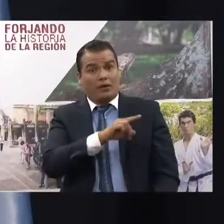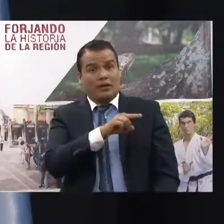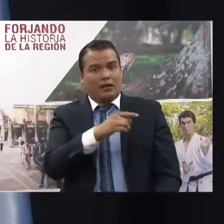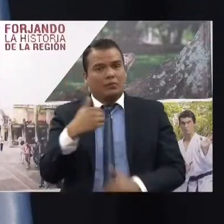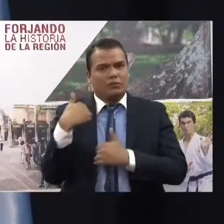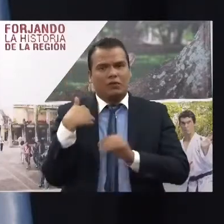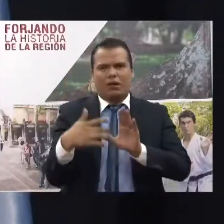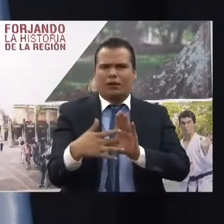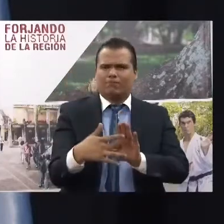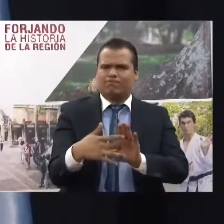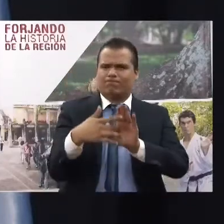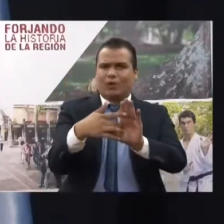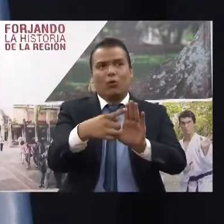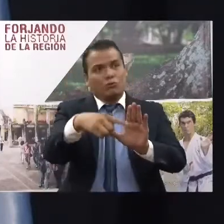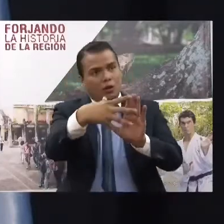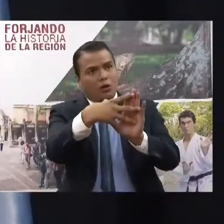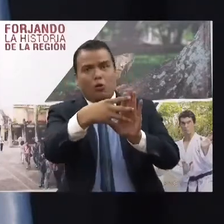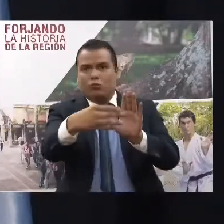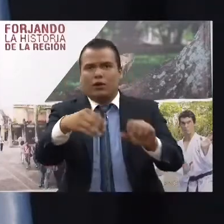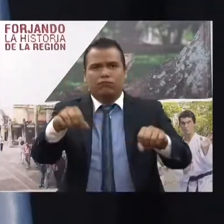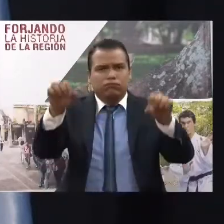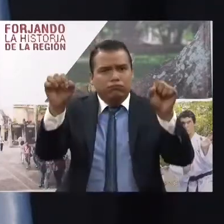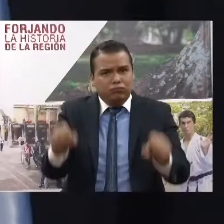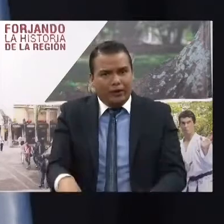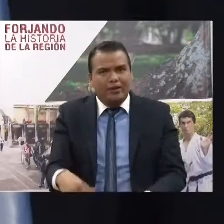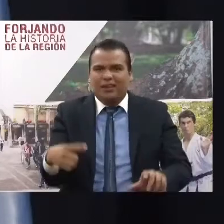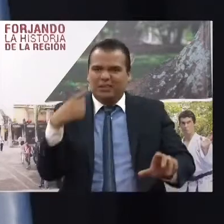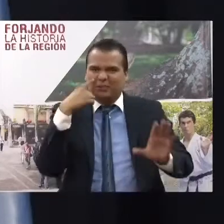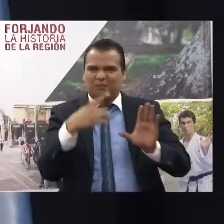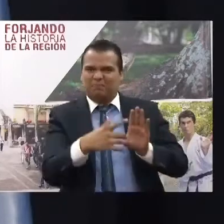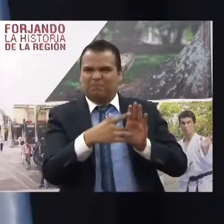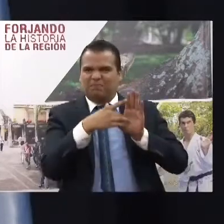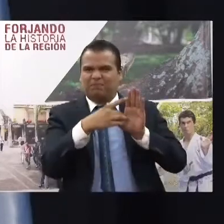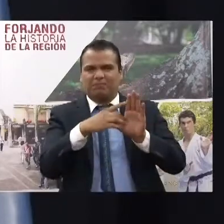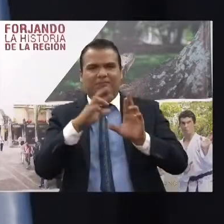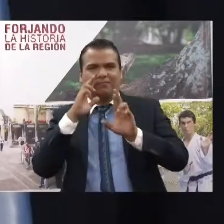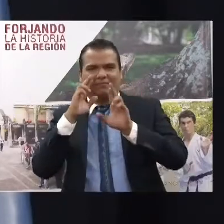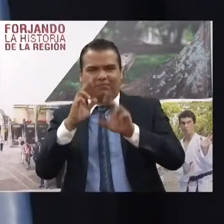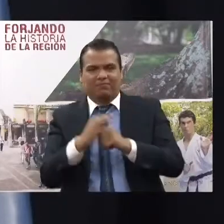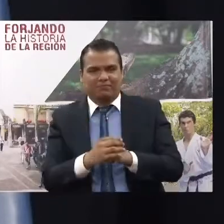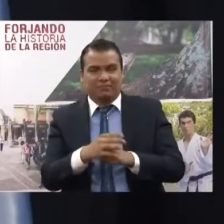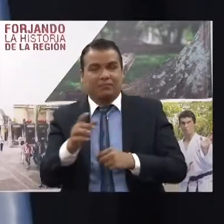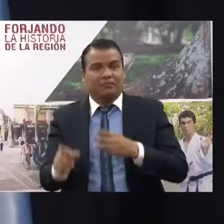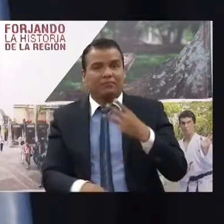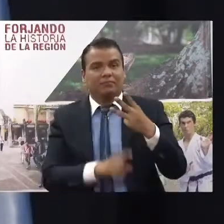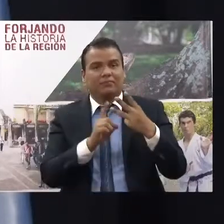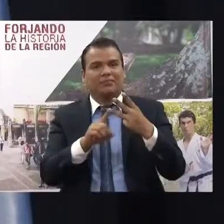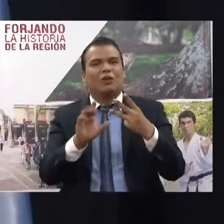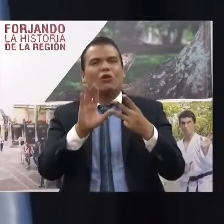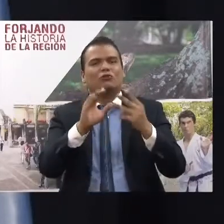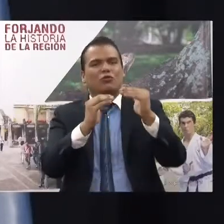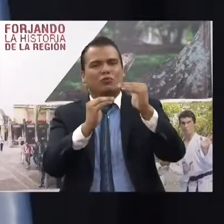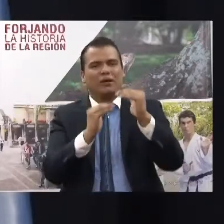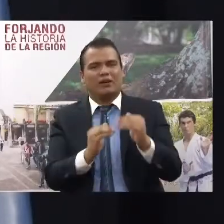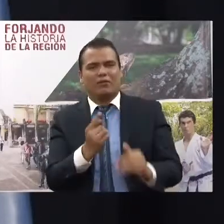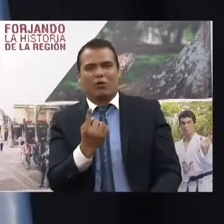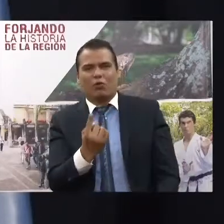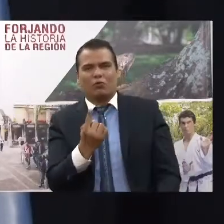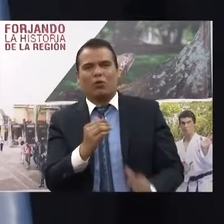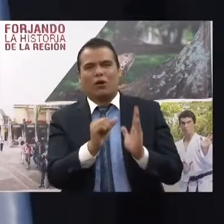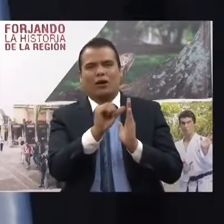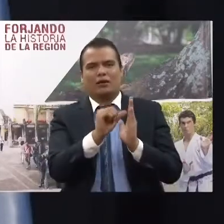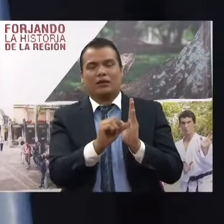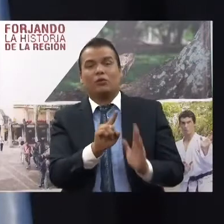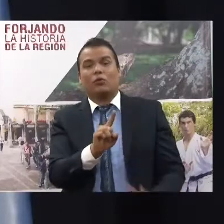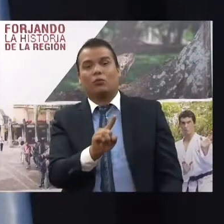universitaria y la sociedad como modelos para las futuras promociones. 3. Que de acuerdo al parágrafo 1, artículo 102